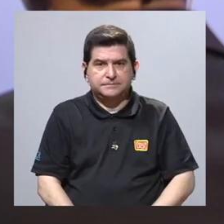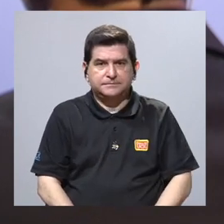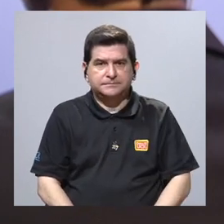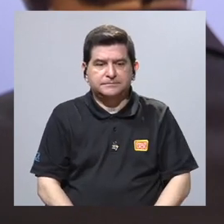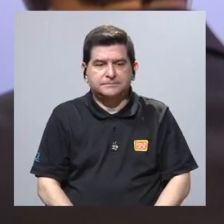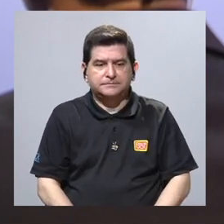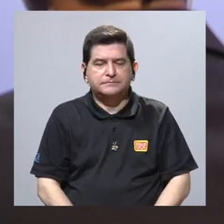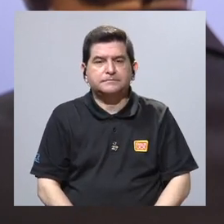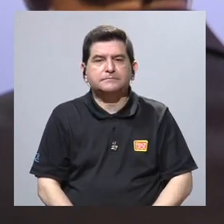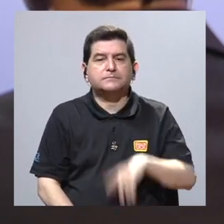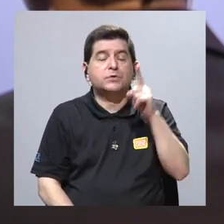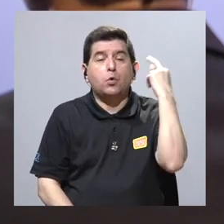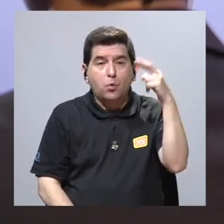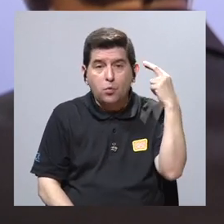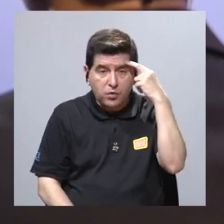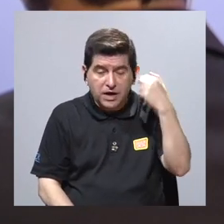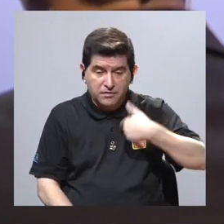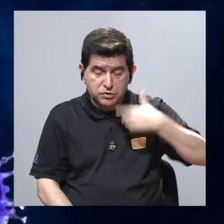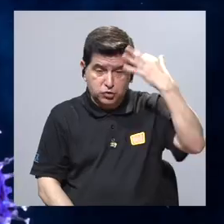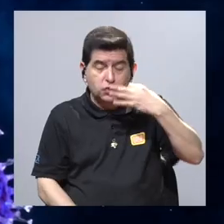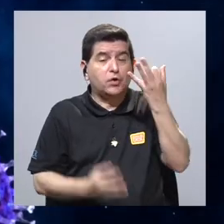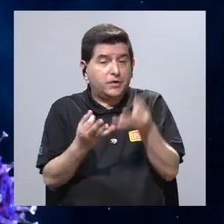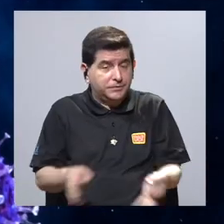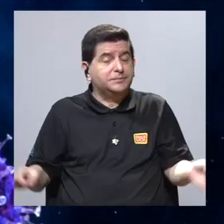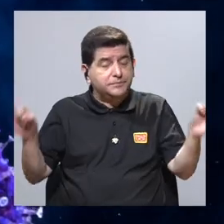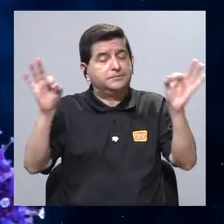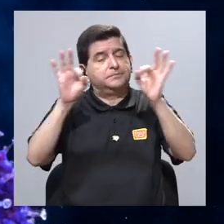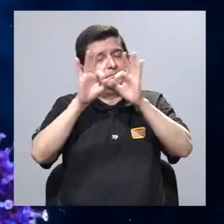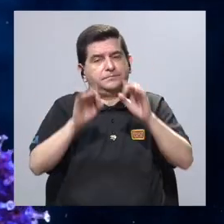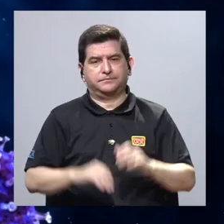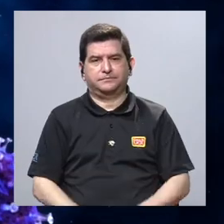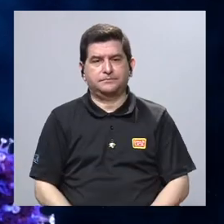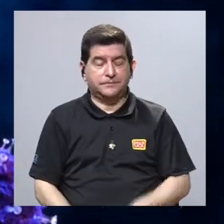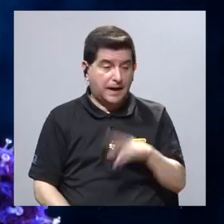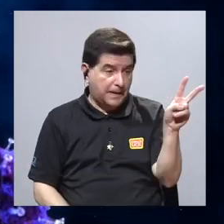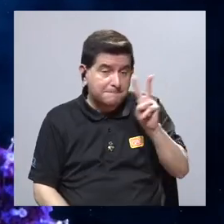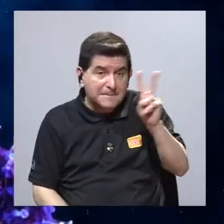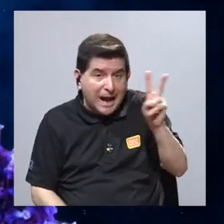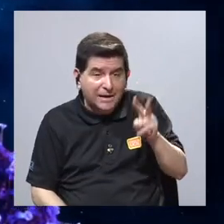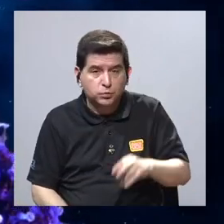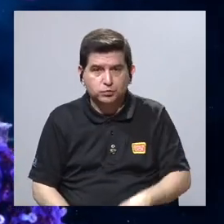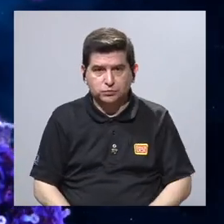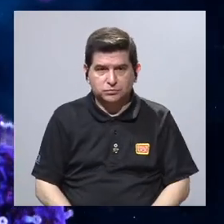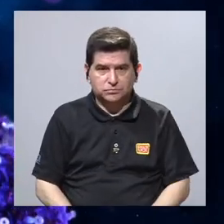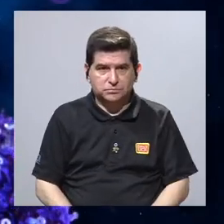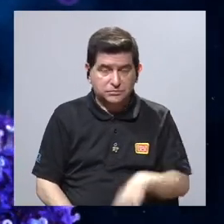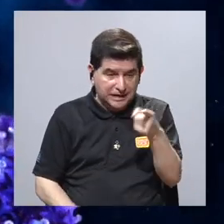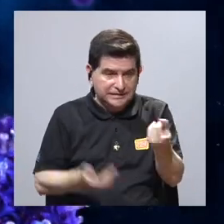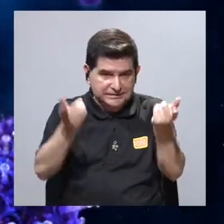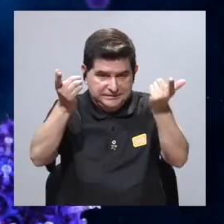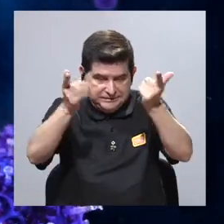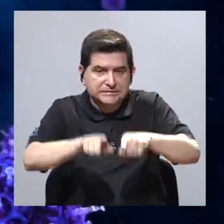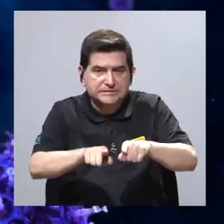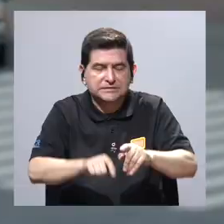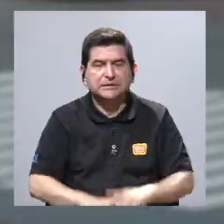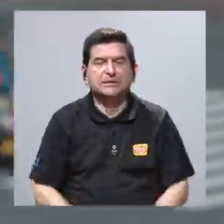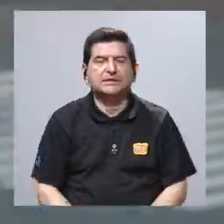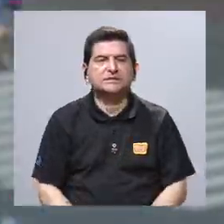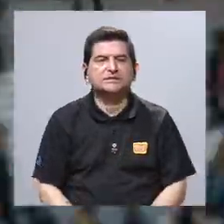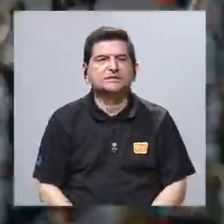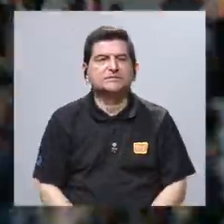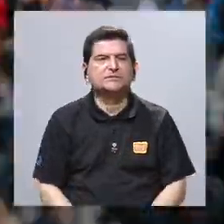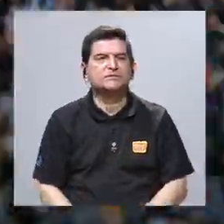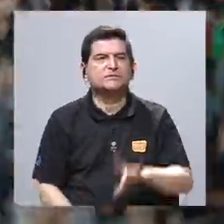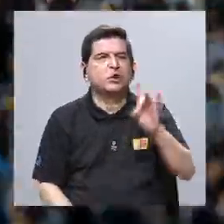hay una razón para mí fundamental y es que este virus se encuentra con